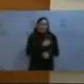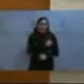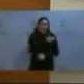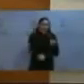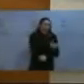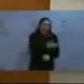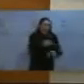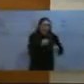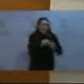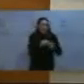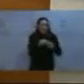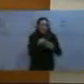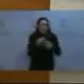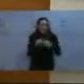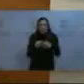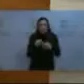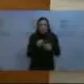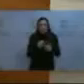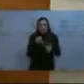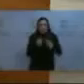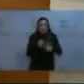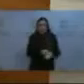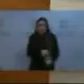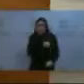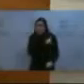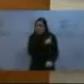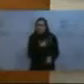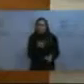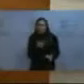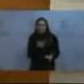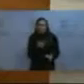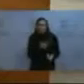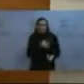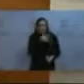son residuales, en otros son extremistas, pero desde luego no podemos